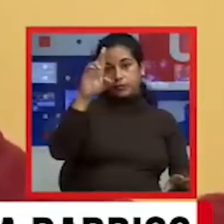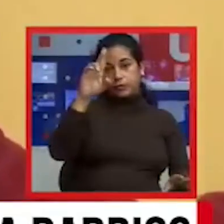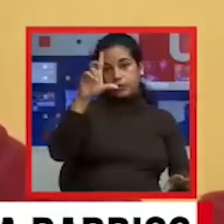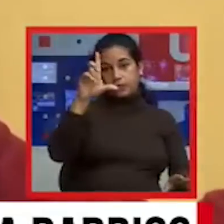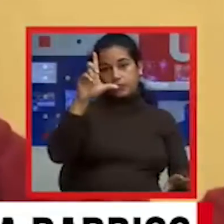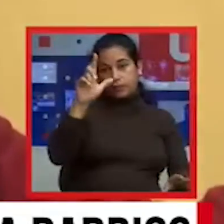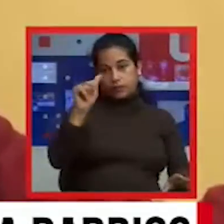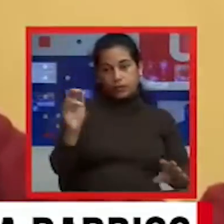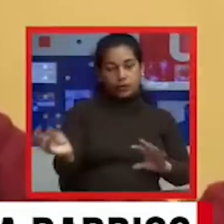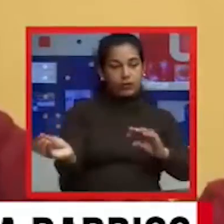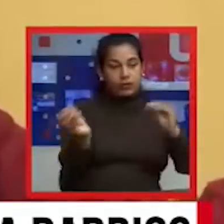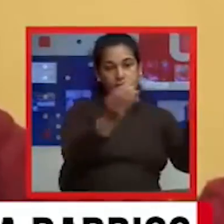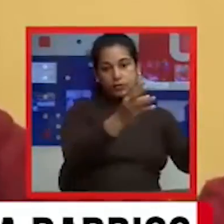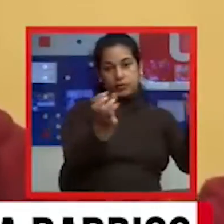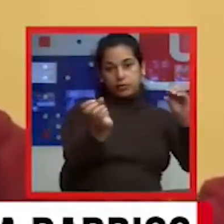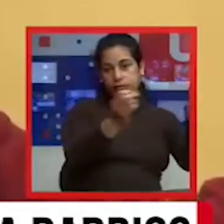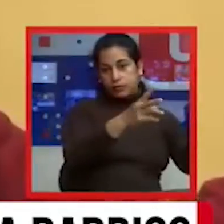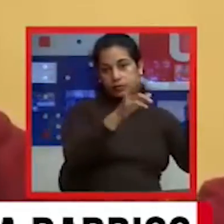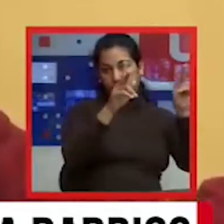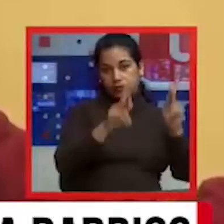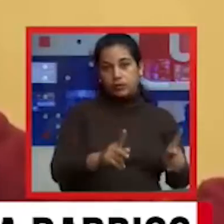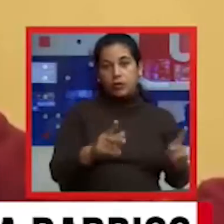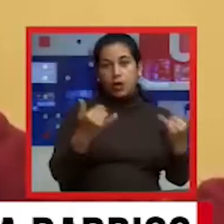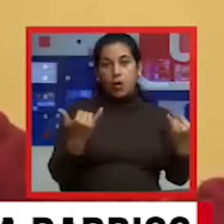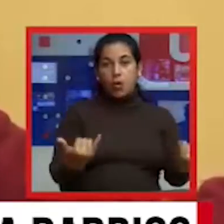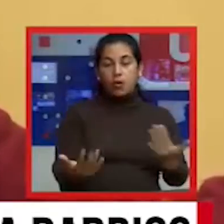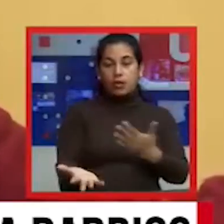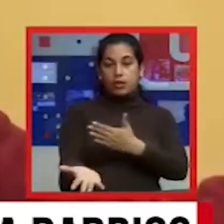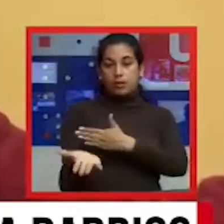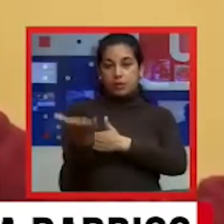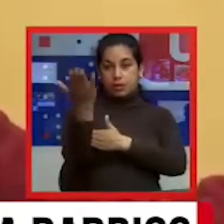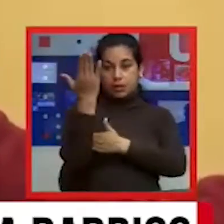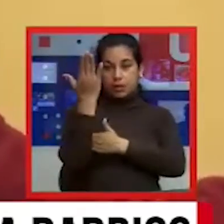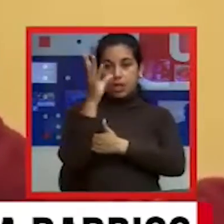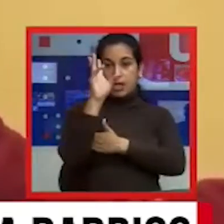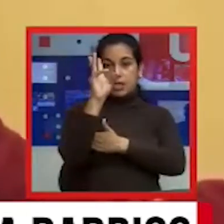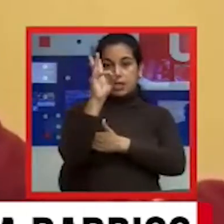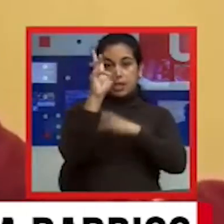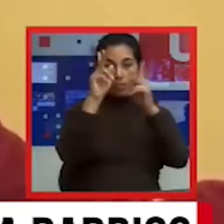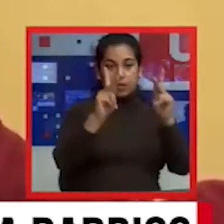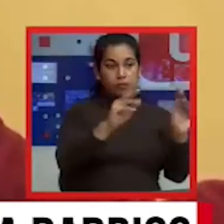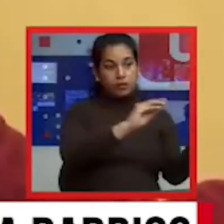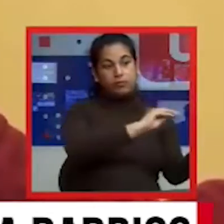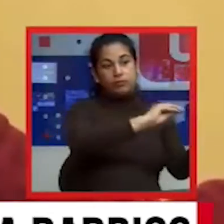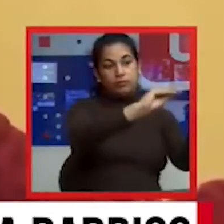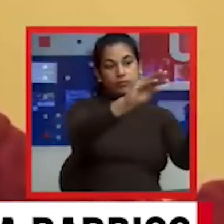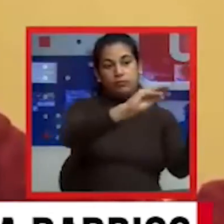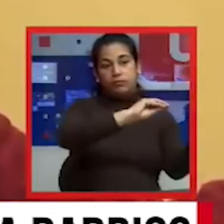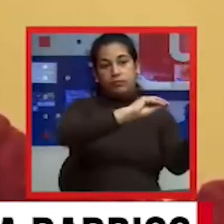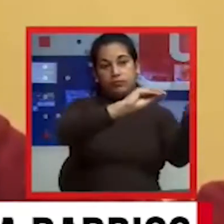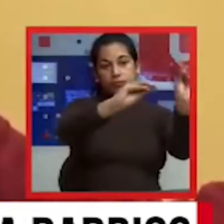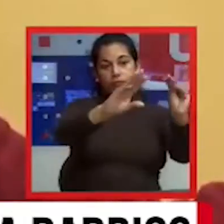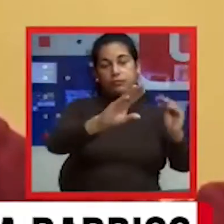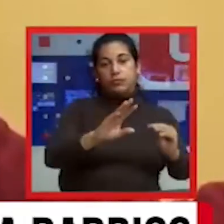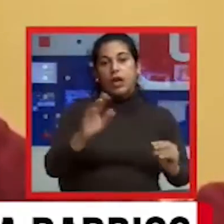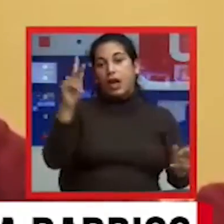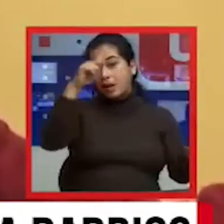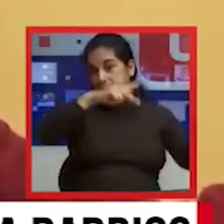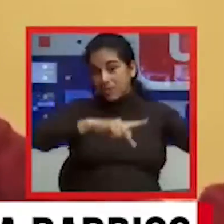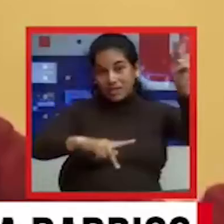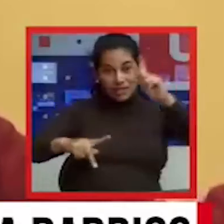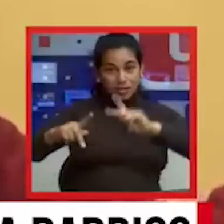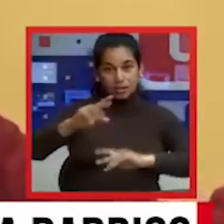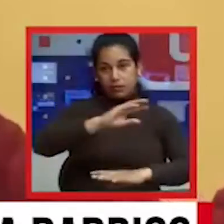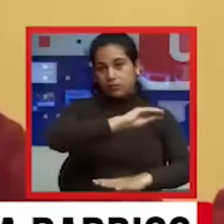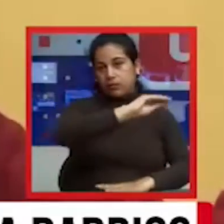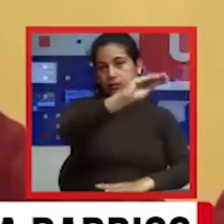horas de la mañana también se van a trasladar 6 pacientes a la piscina olímpica, donde van a guardar su cuarentena. Y eso implica